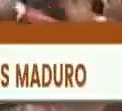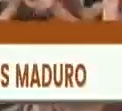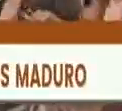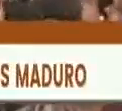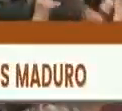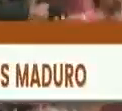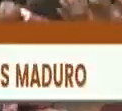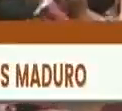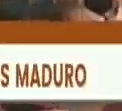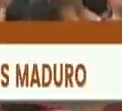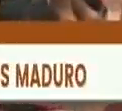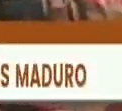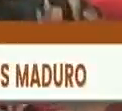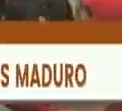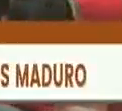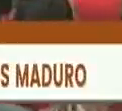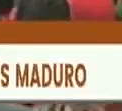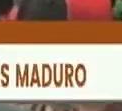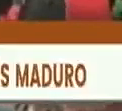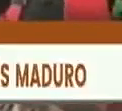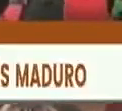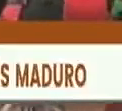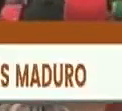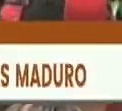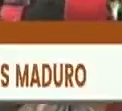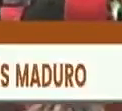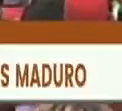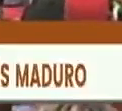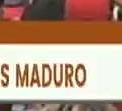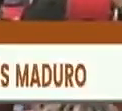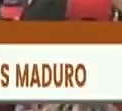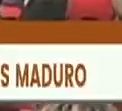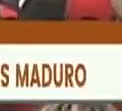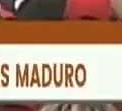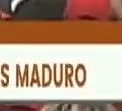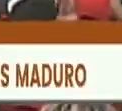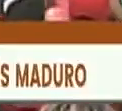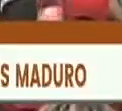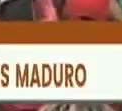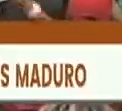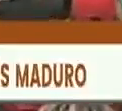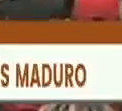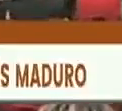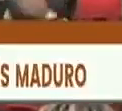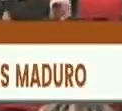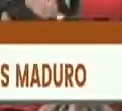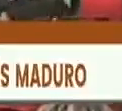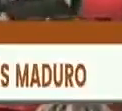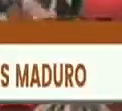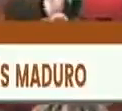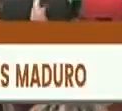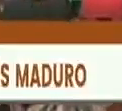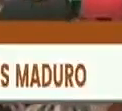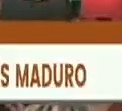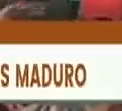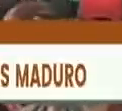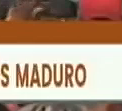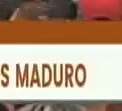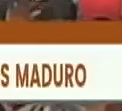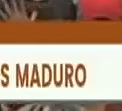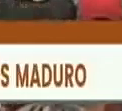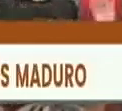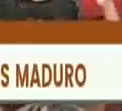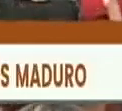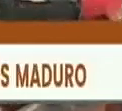veníamos caminando y entonces uno va viendo personas que en las marchas nos encontramos